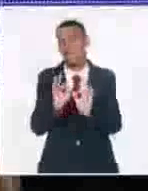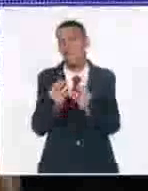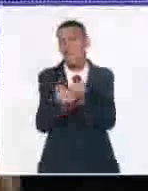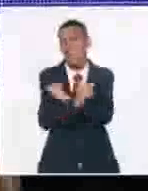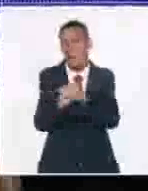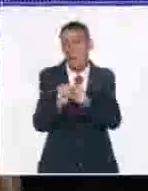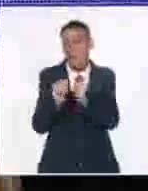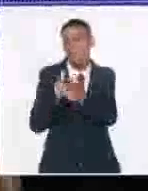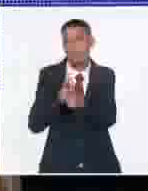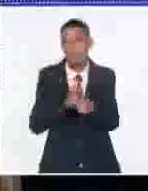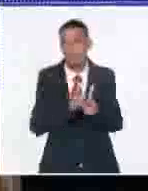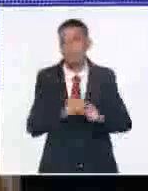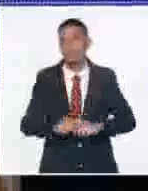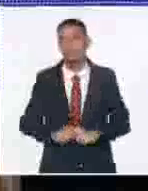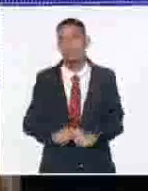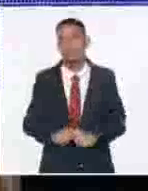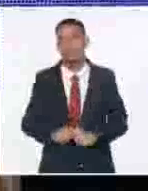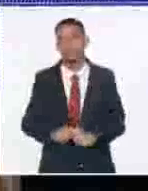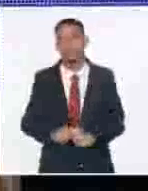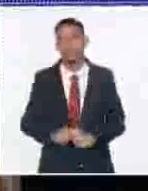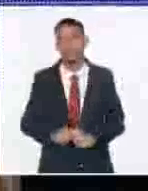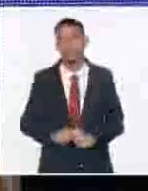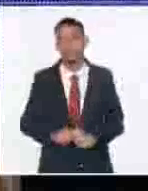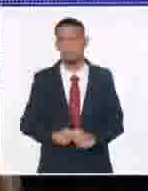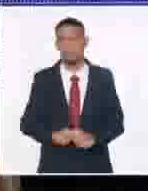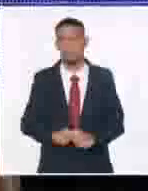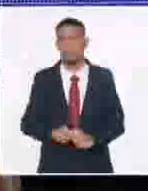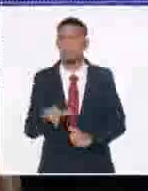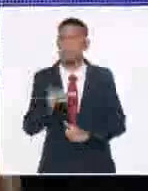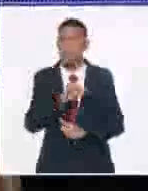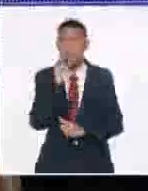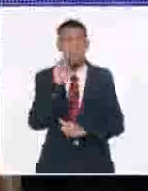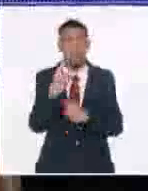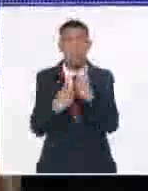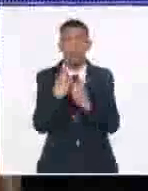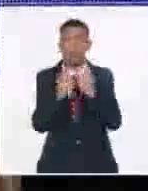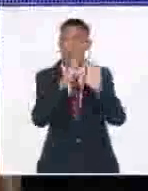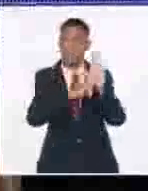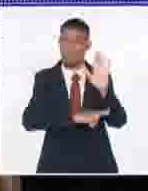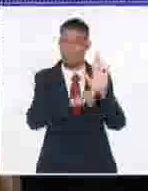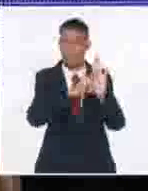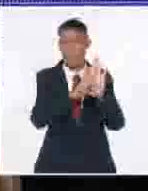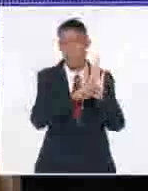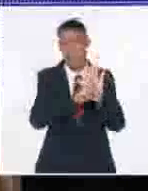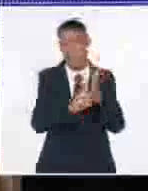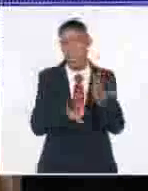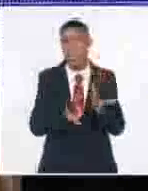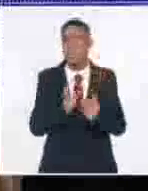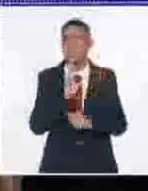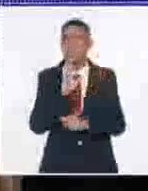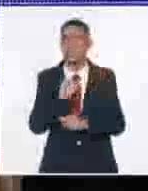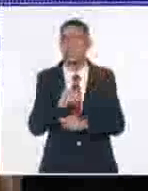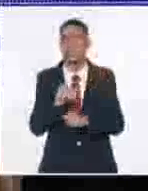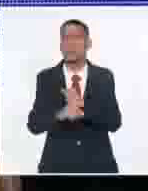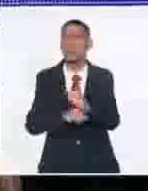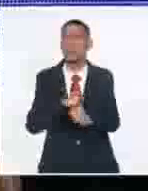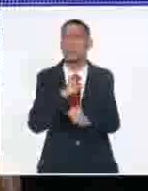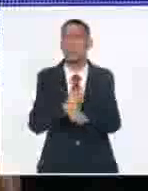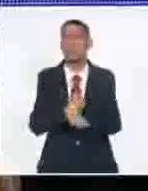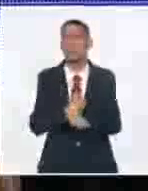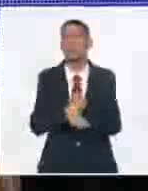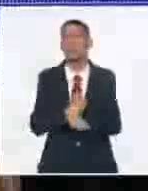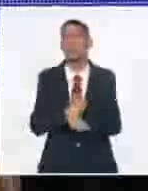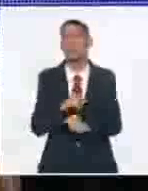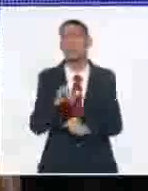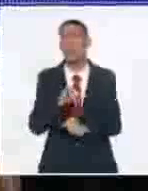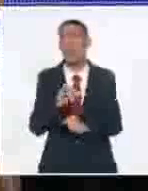prolífero para adoptar resoluciones que incluyen el uso o la amenaza del uso